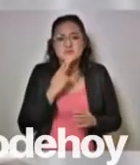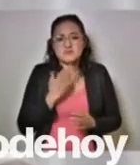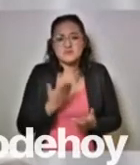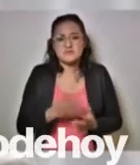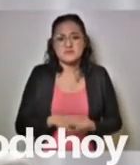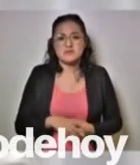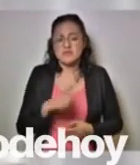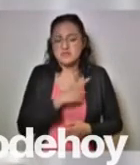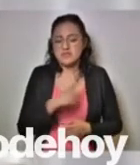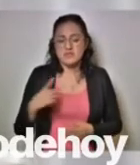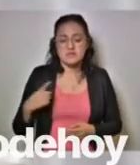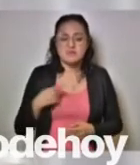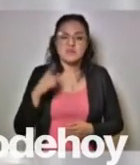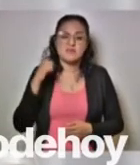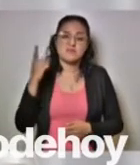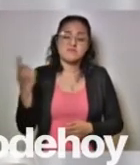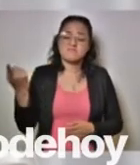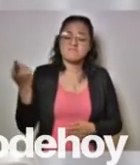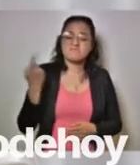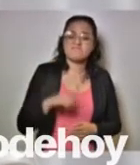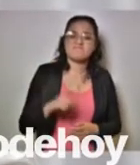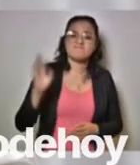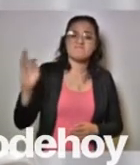Debe ser la autoridad federal.